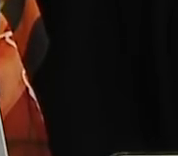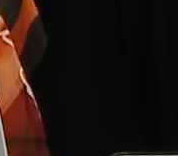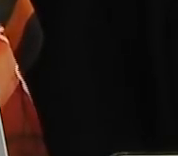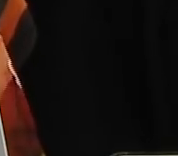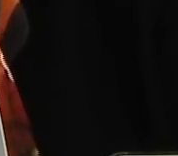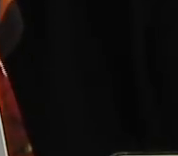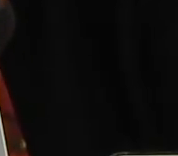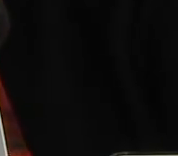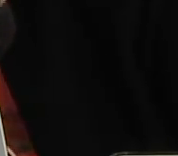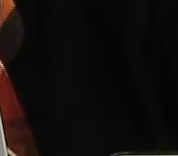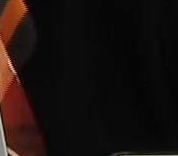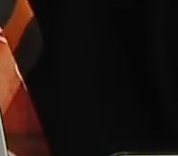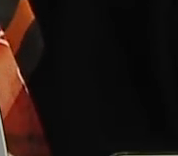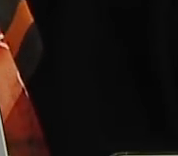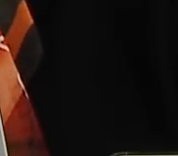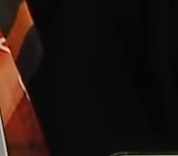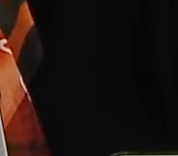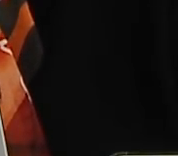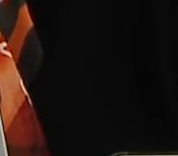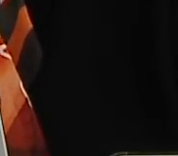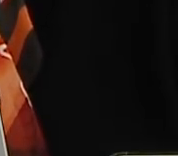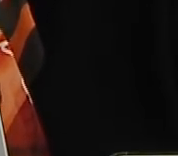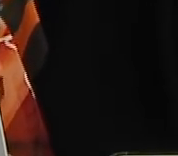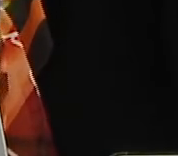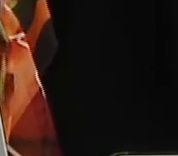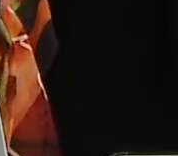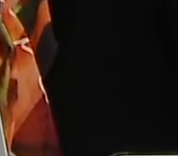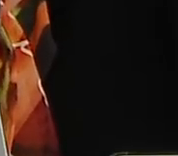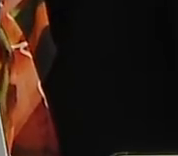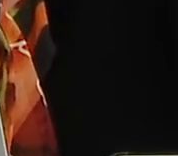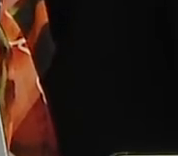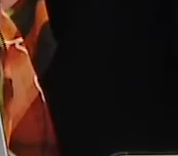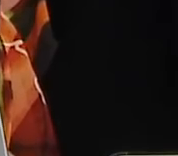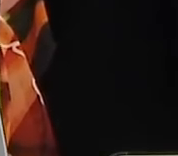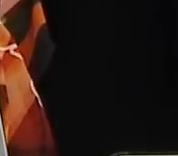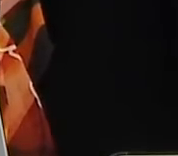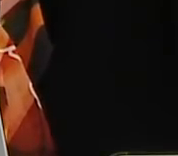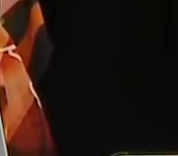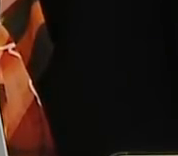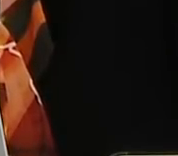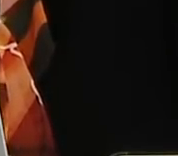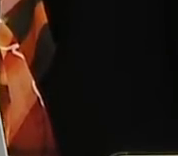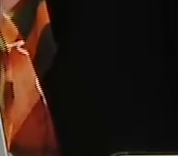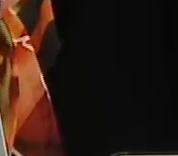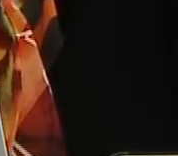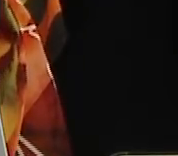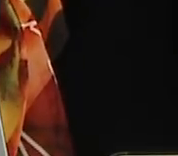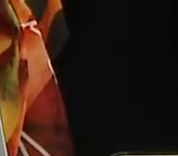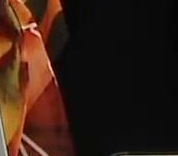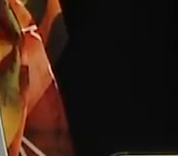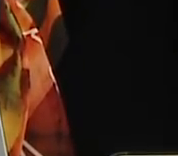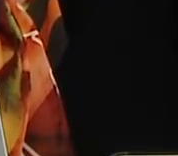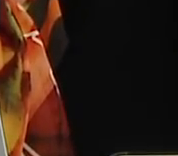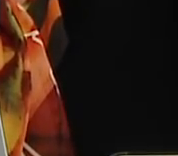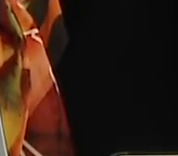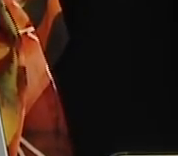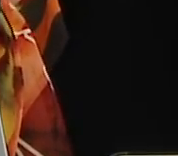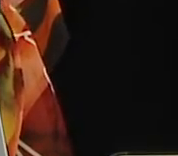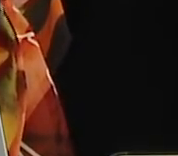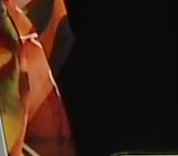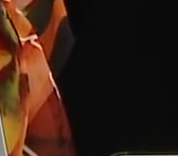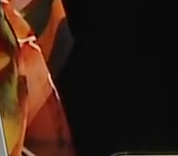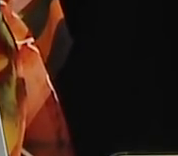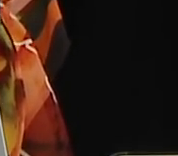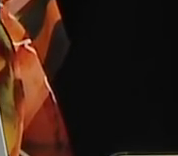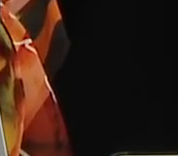Muchísimas gracias. Son la 1:11 y estamos en comunicación con el analista político José Carlos Requena. ¿Por qué vamos a decirlo? Más allá de un